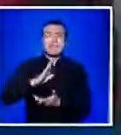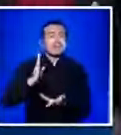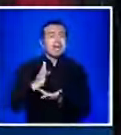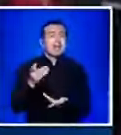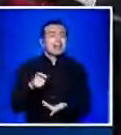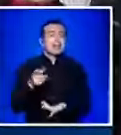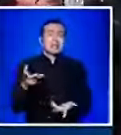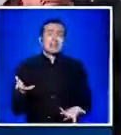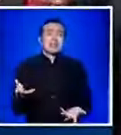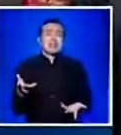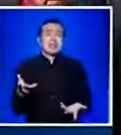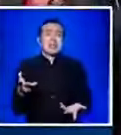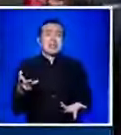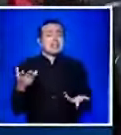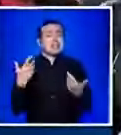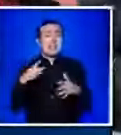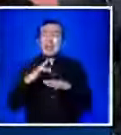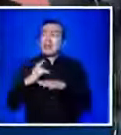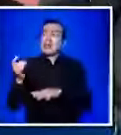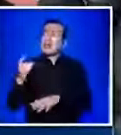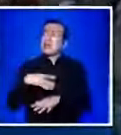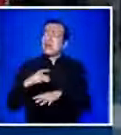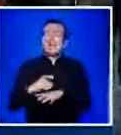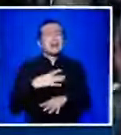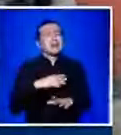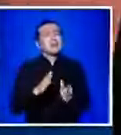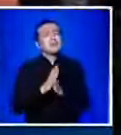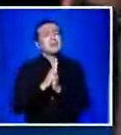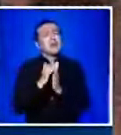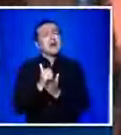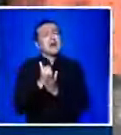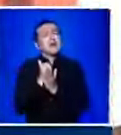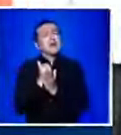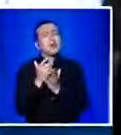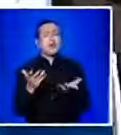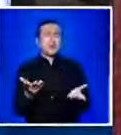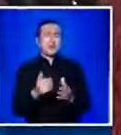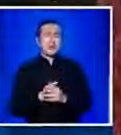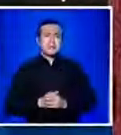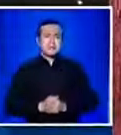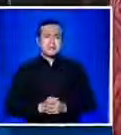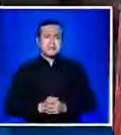barrios. Estamos abandonados, ayúdenos.